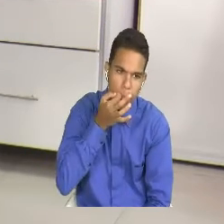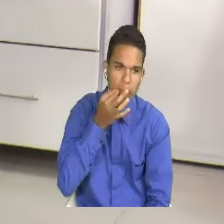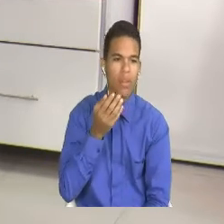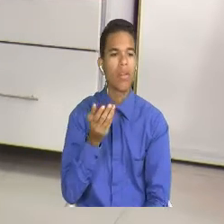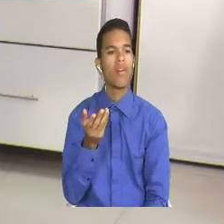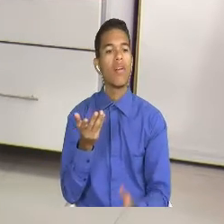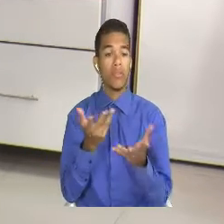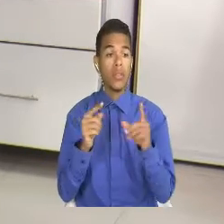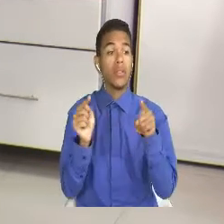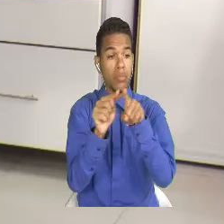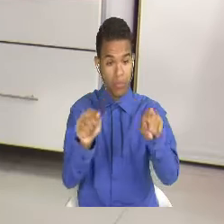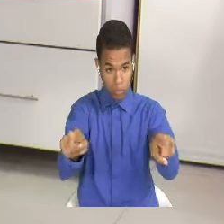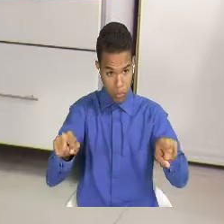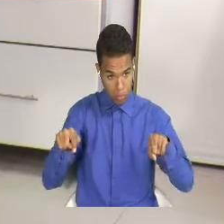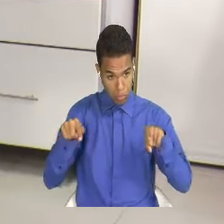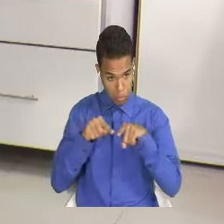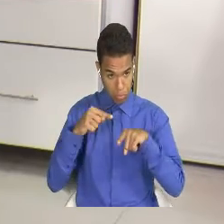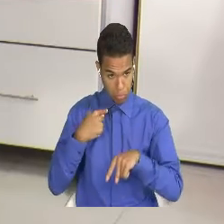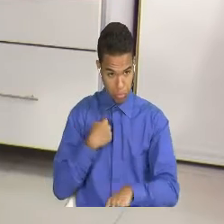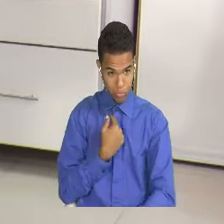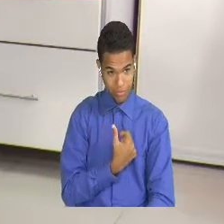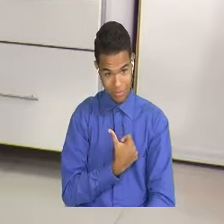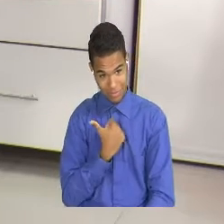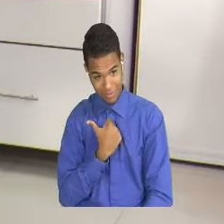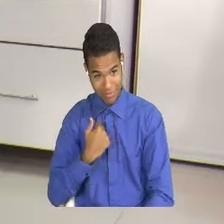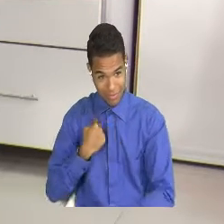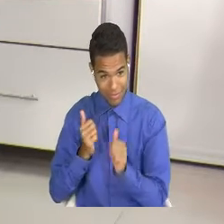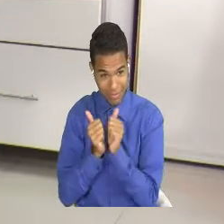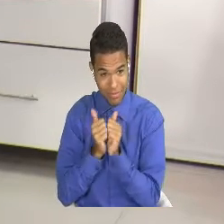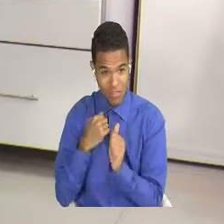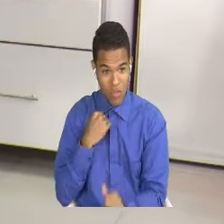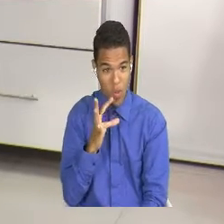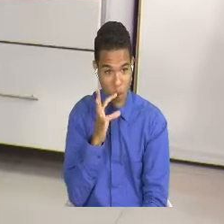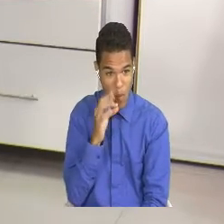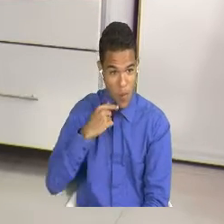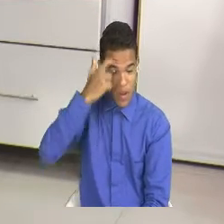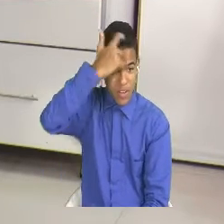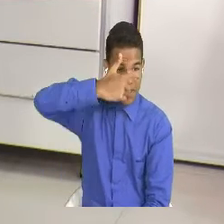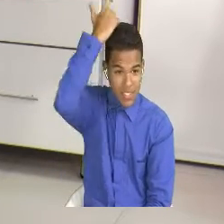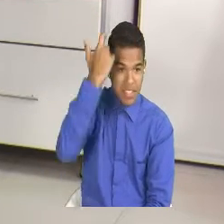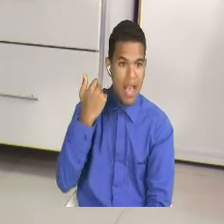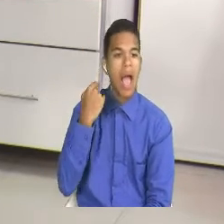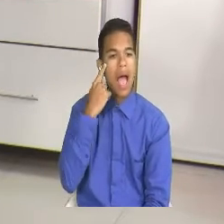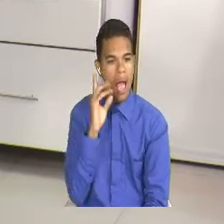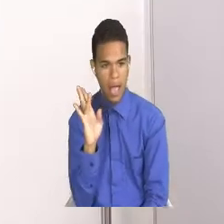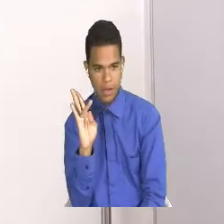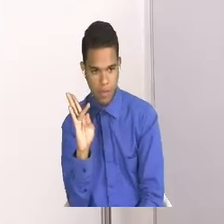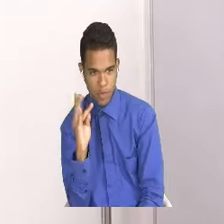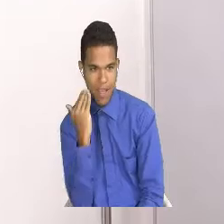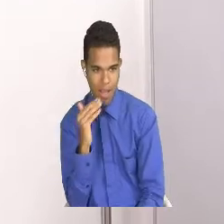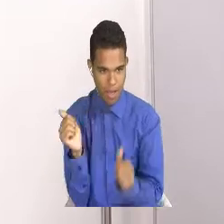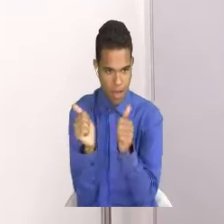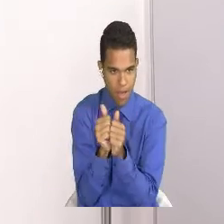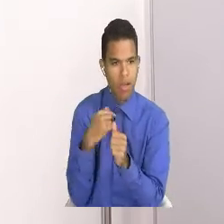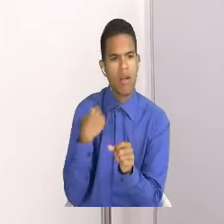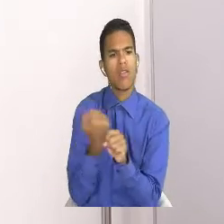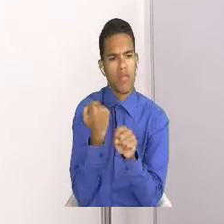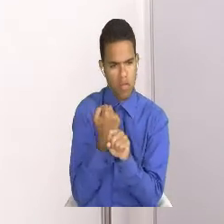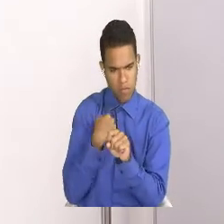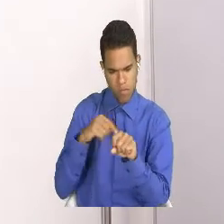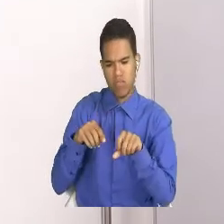que vayan y degusten, porque aquí mi querido compañero Sergio Andrés Silva los va a atender en compañía de su esposa y sus trabajadores allá. Claro, allá para que es vayan y degusten. Un